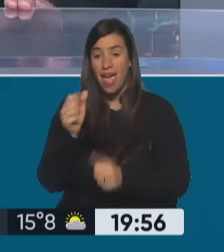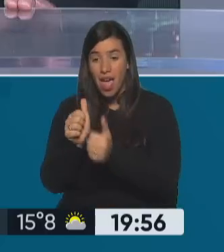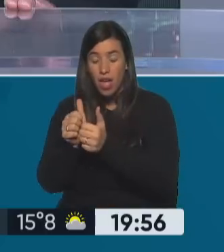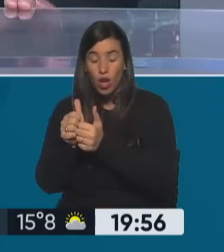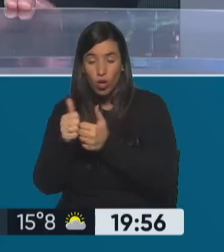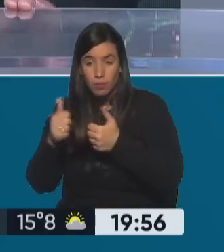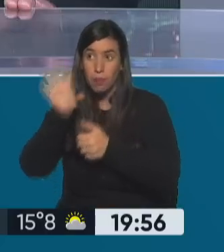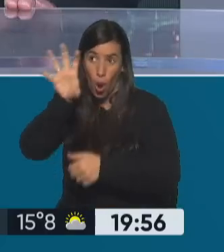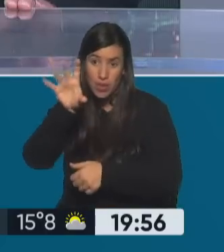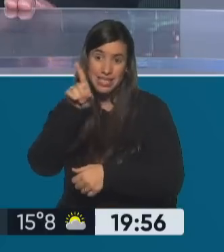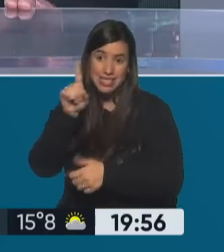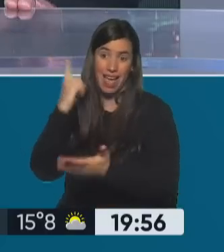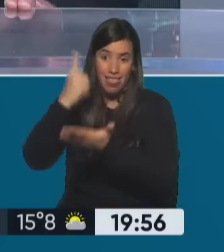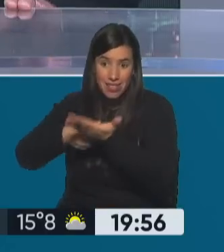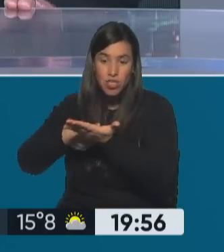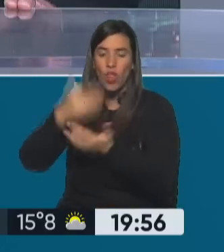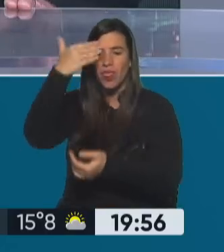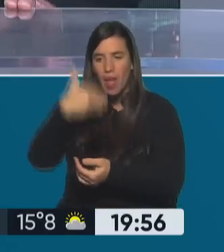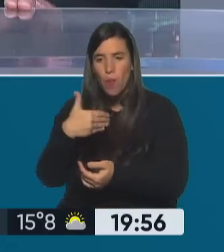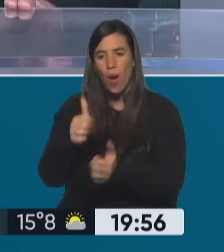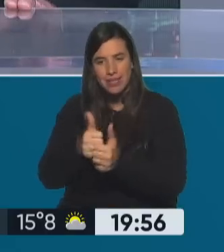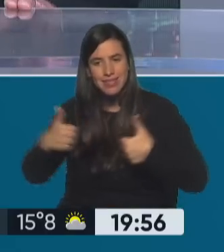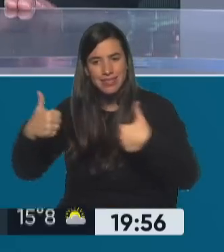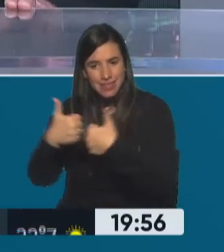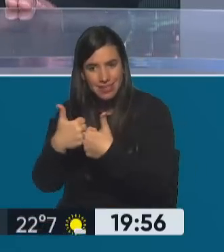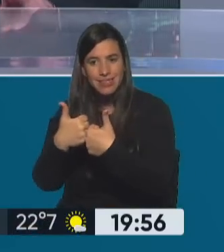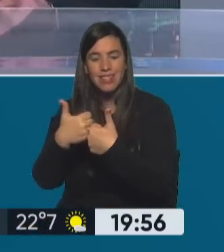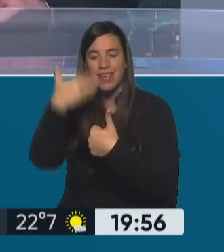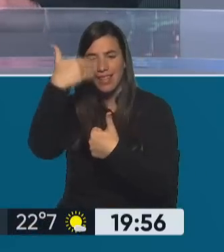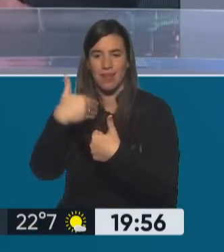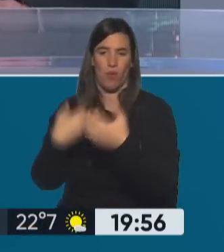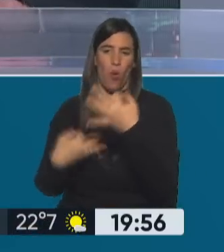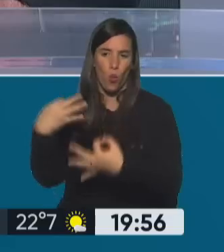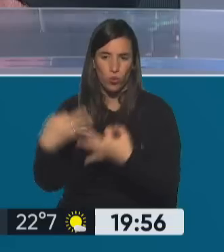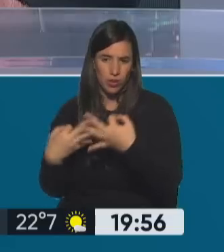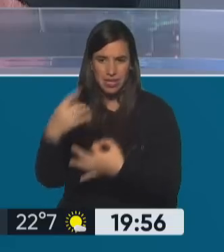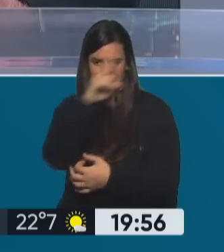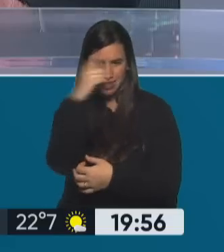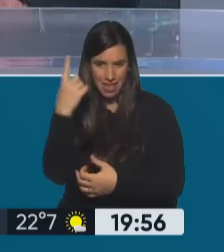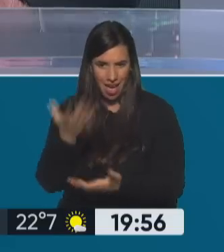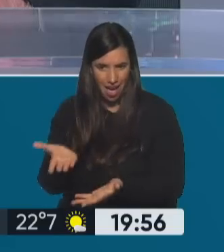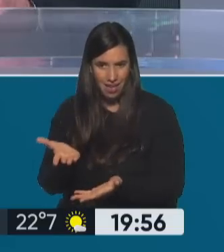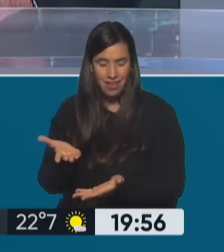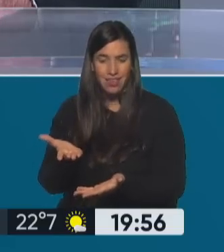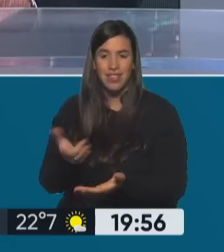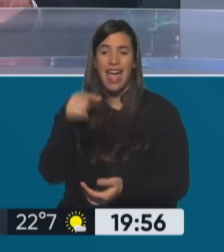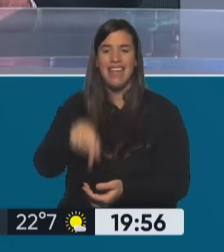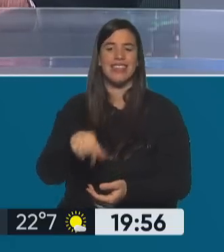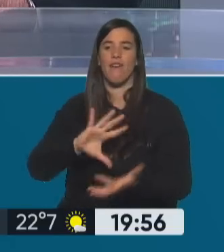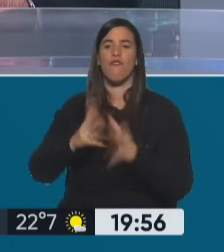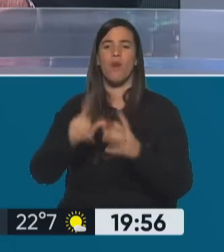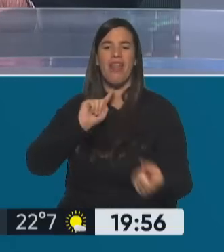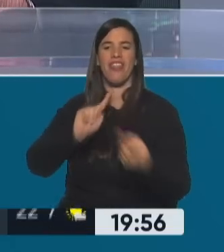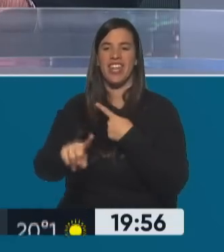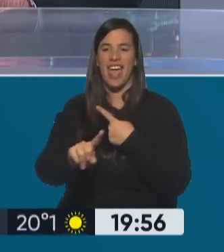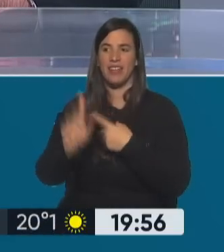y recién después la Corte Suprema de Justicia de la Nación. Esta intervención usurpativa que hace